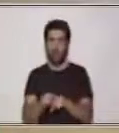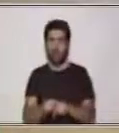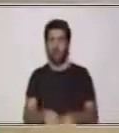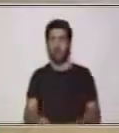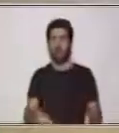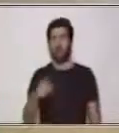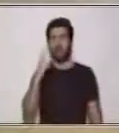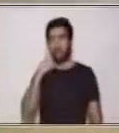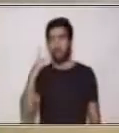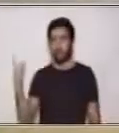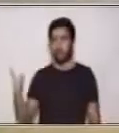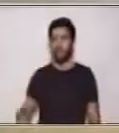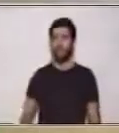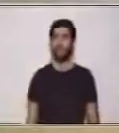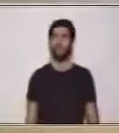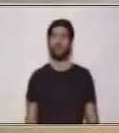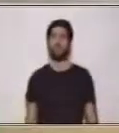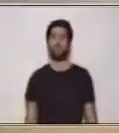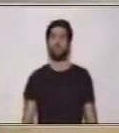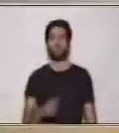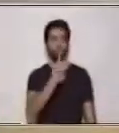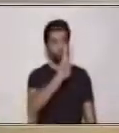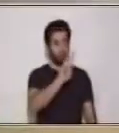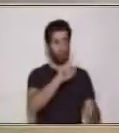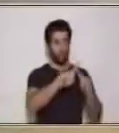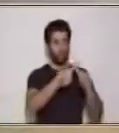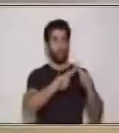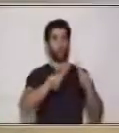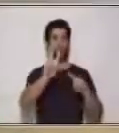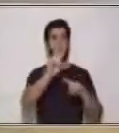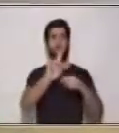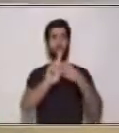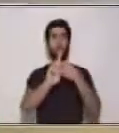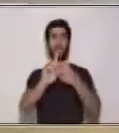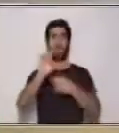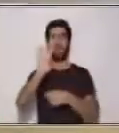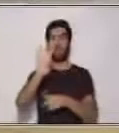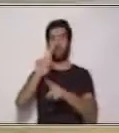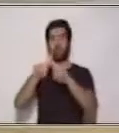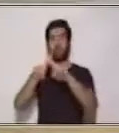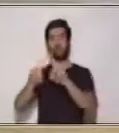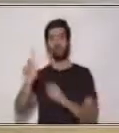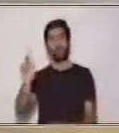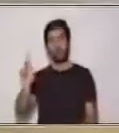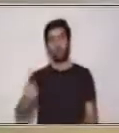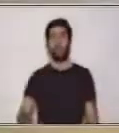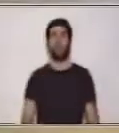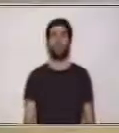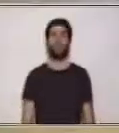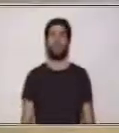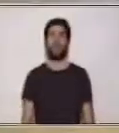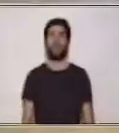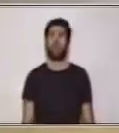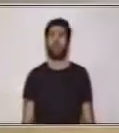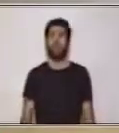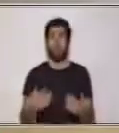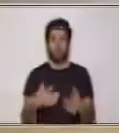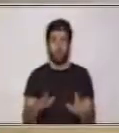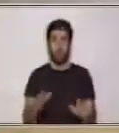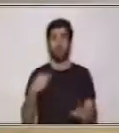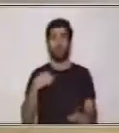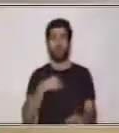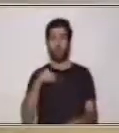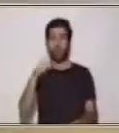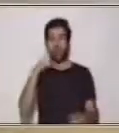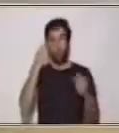Entonces, nos dan 2x cuadrado más 4xy. Vamos a calcular entonces el máximo